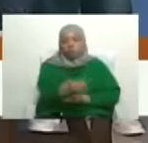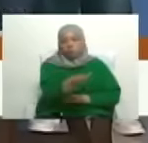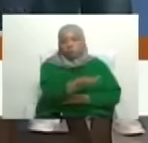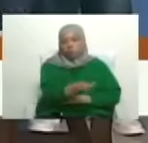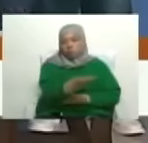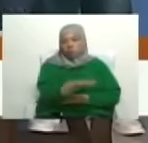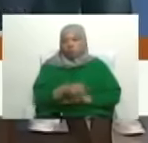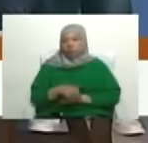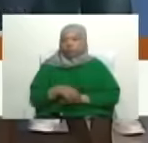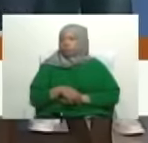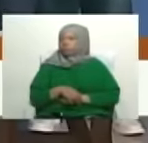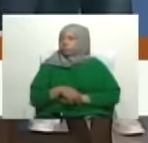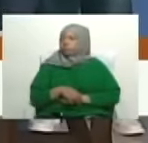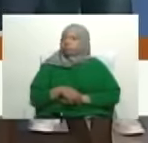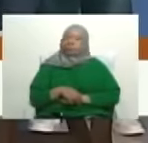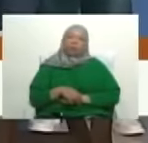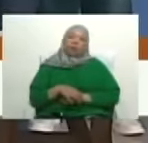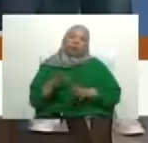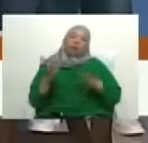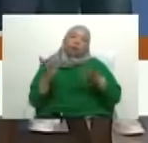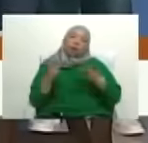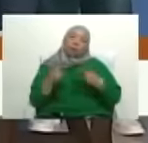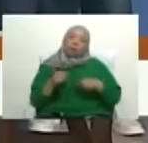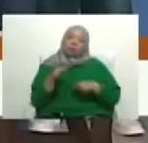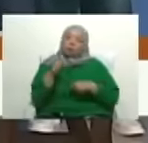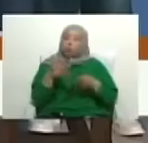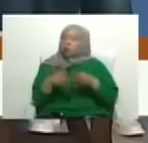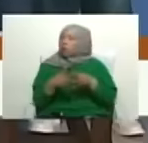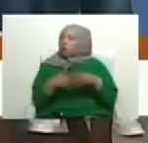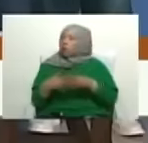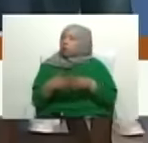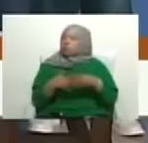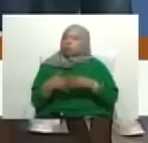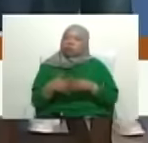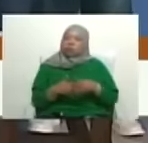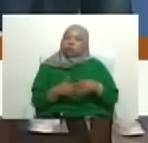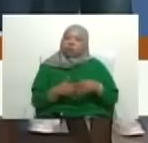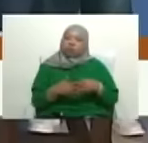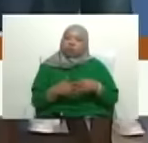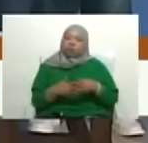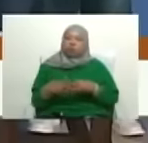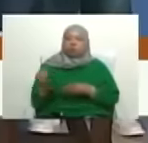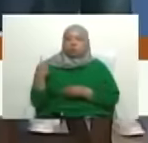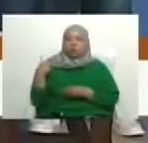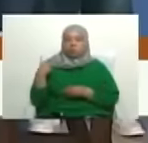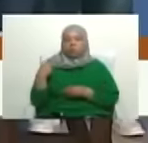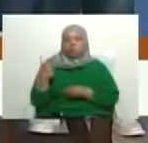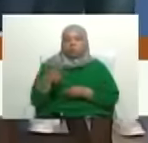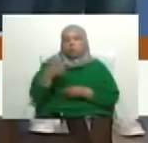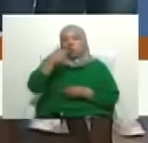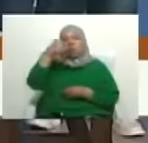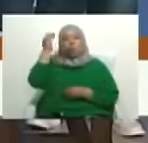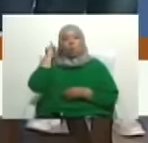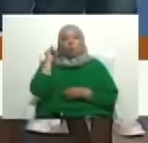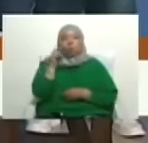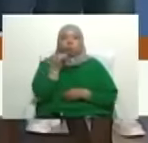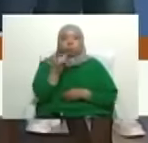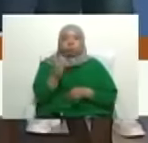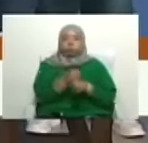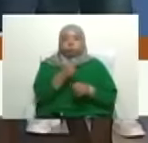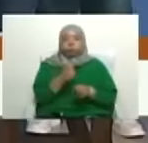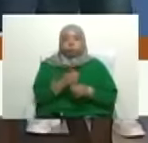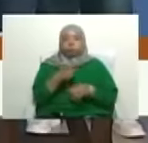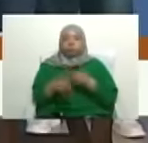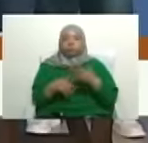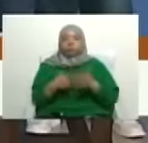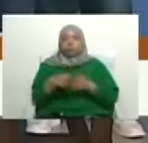que altos personeros de la administración norteamericana le dijeron a la Machado, mira, tienes que bajar un poquito el tono,